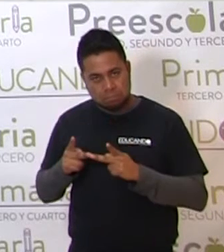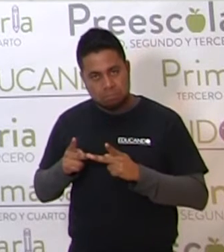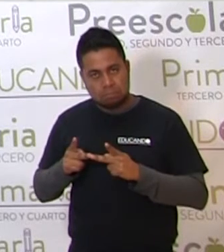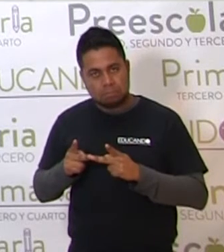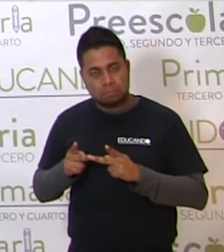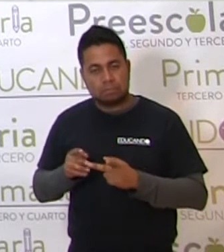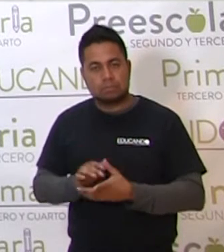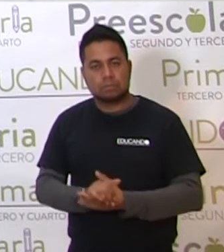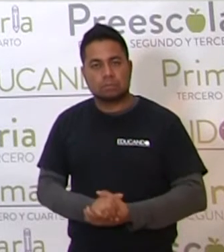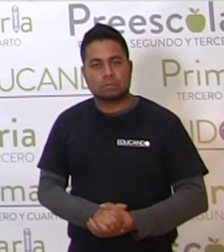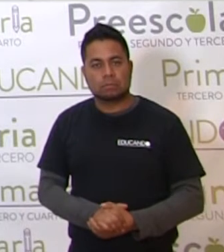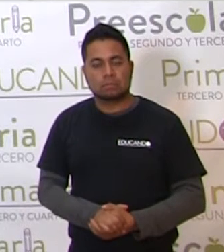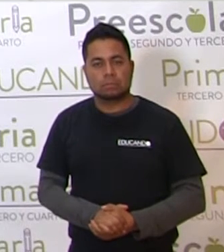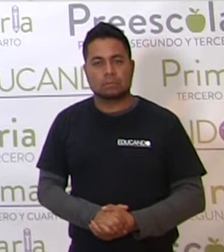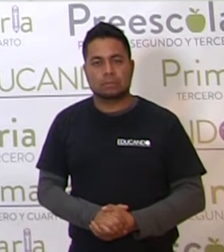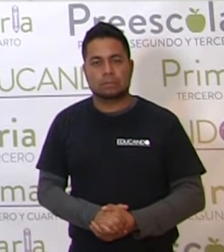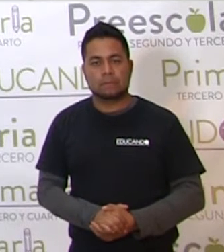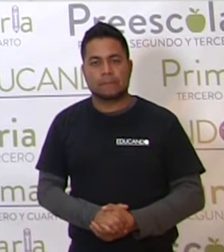coinciden